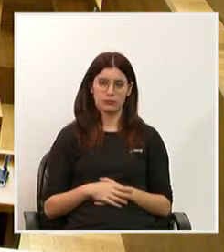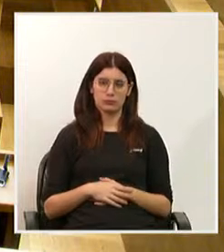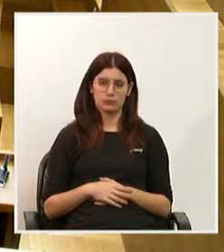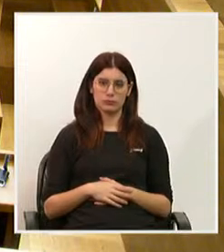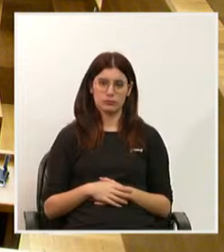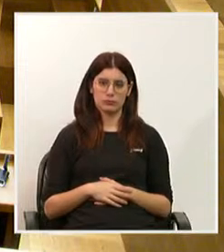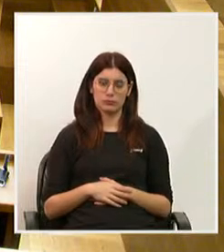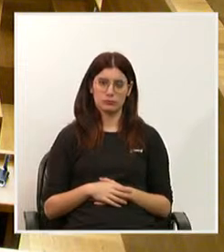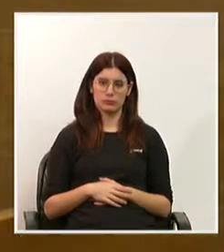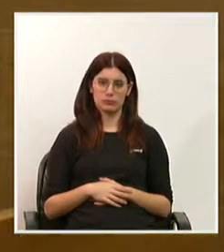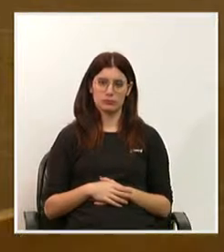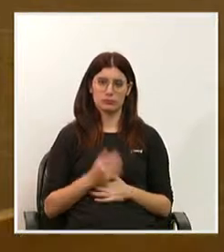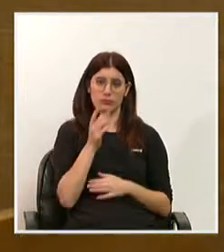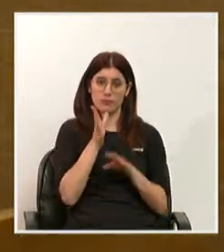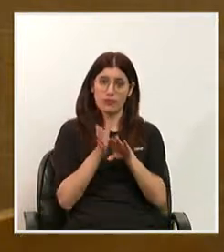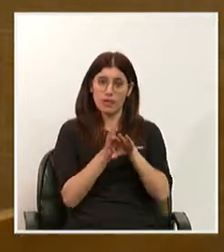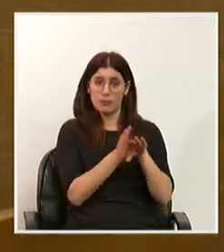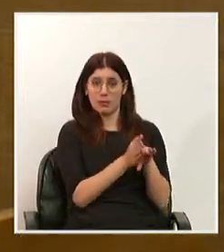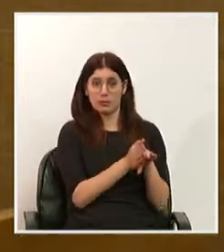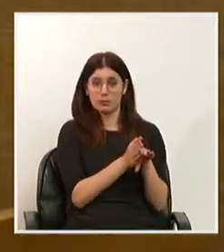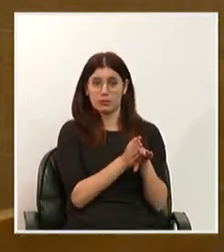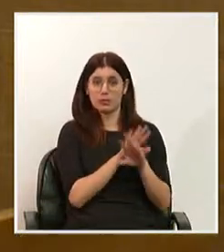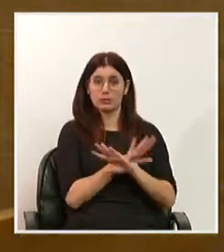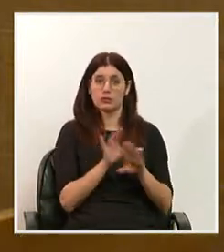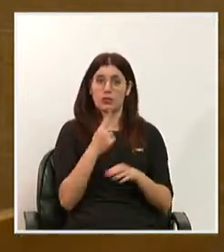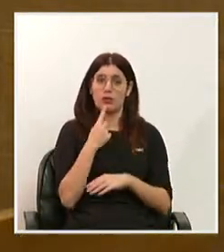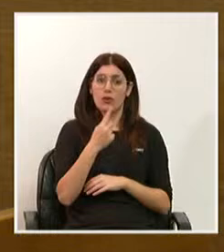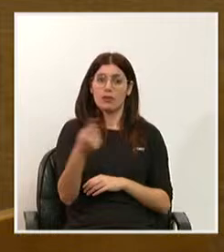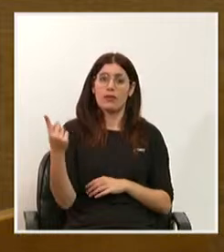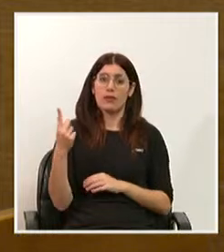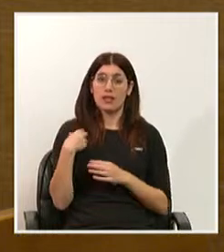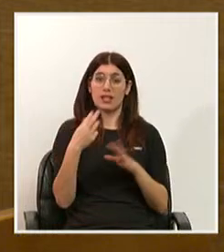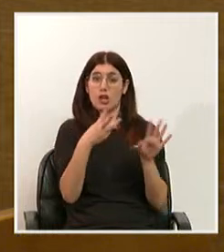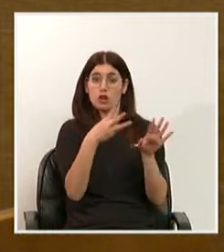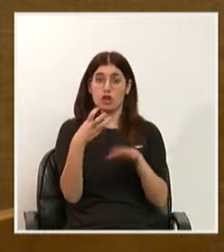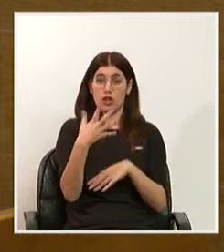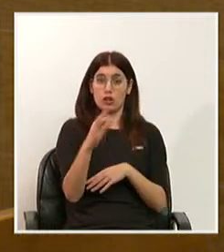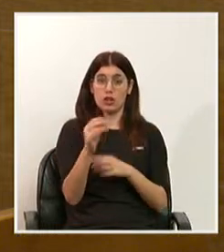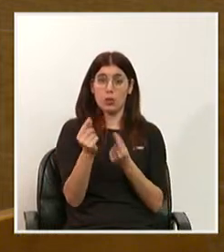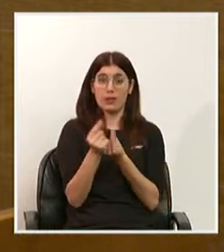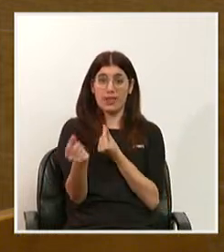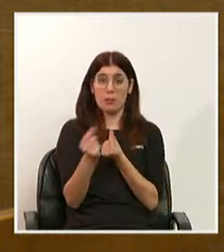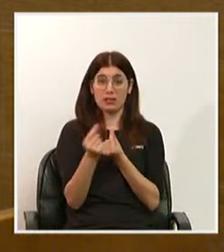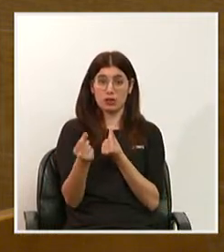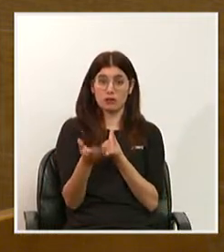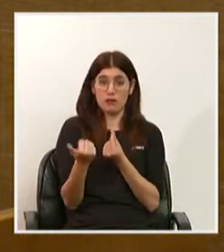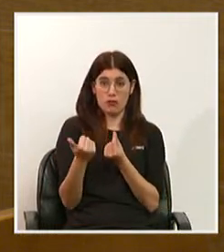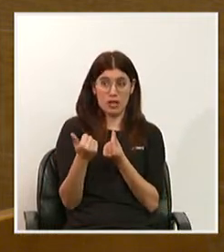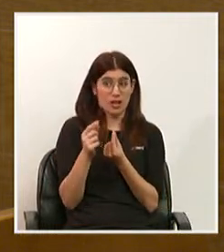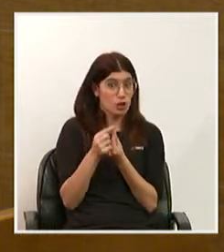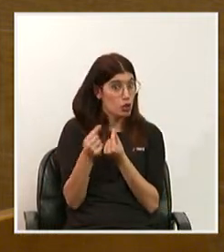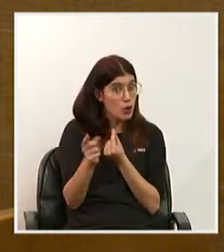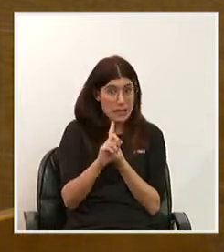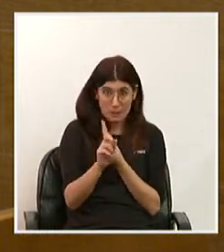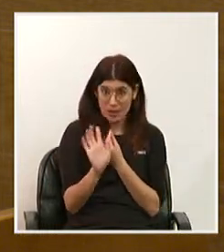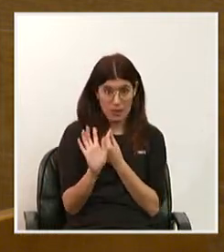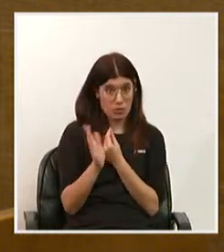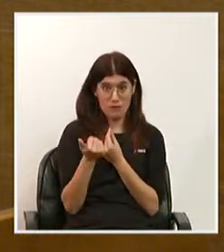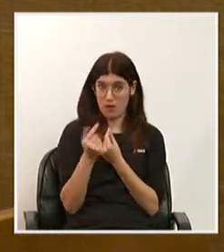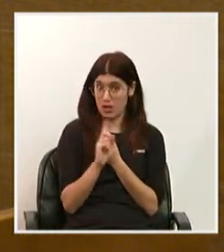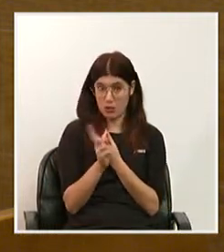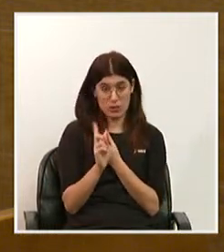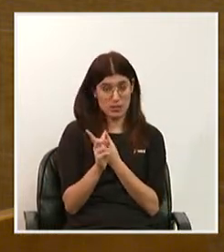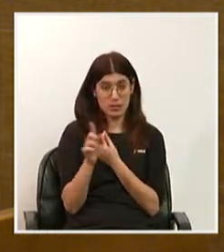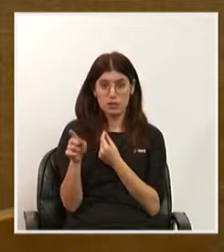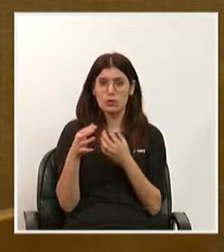responsable por otra parte se limitan a decir que hemos eliminado los 850 m de distancia y no lo hemos hecho utilizan